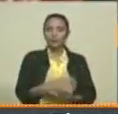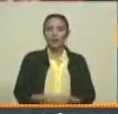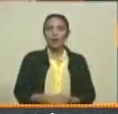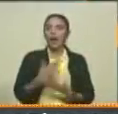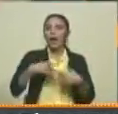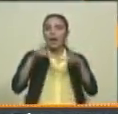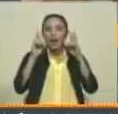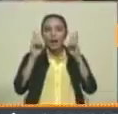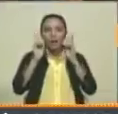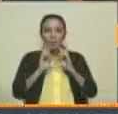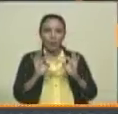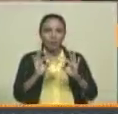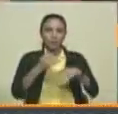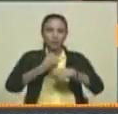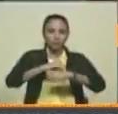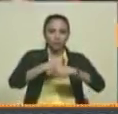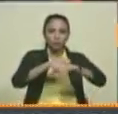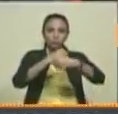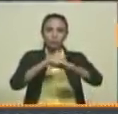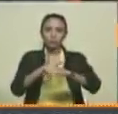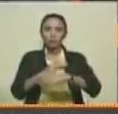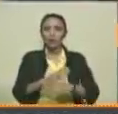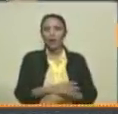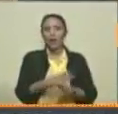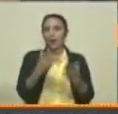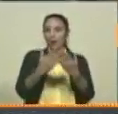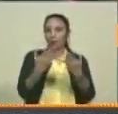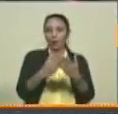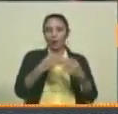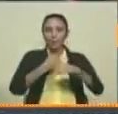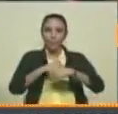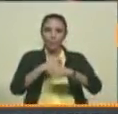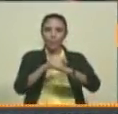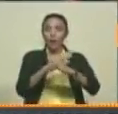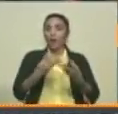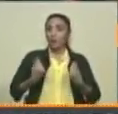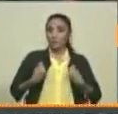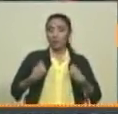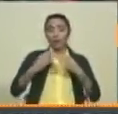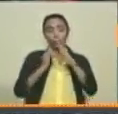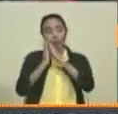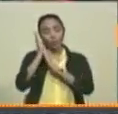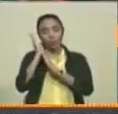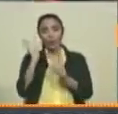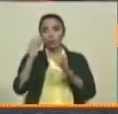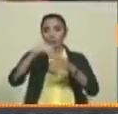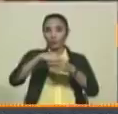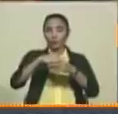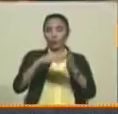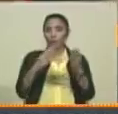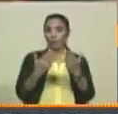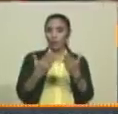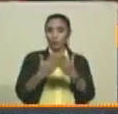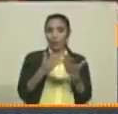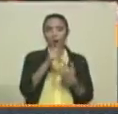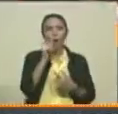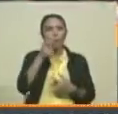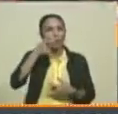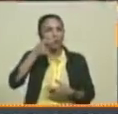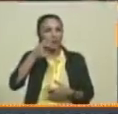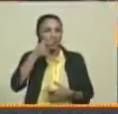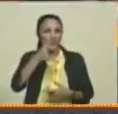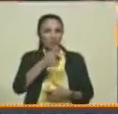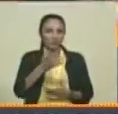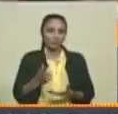escolar. En cada escuela había un conserje escolar, que incluso vivía en la escuela, ¿no? Y lo